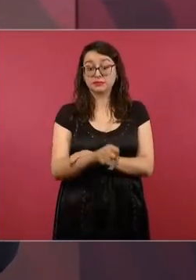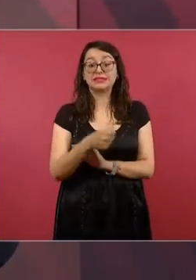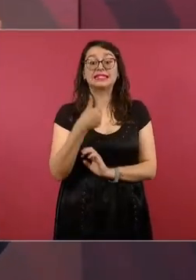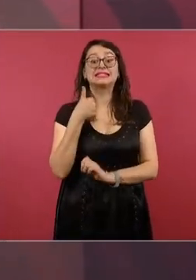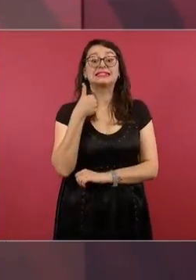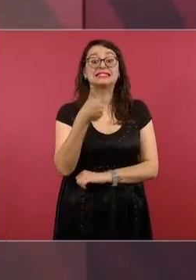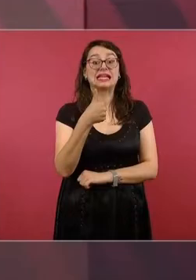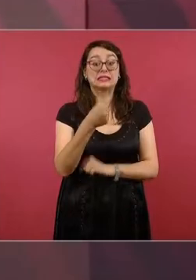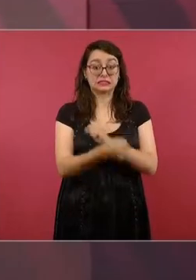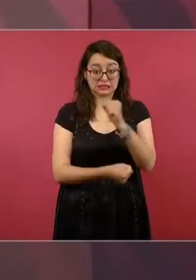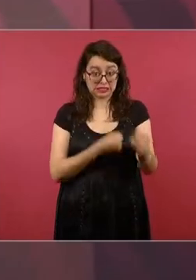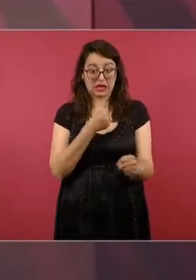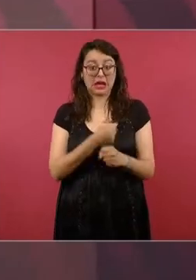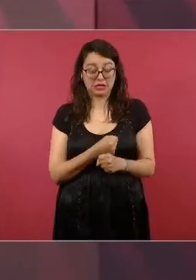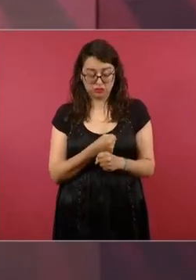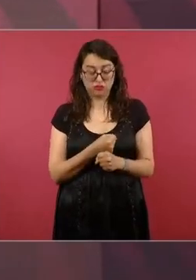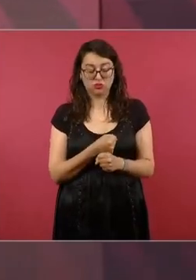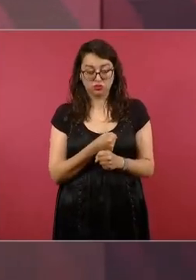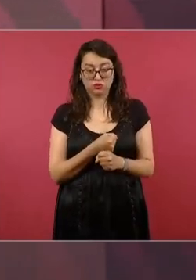parece que